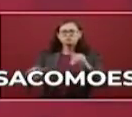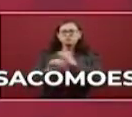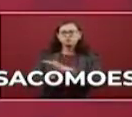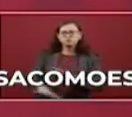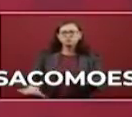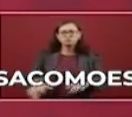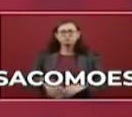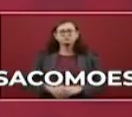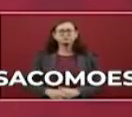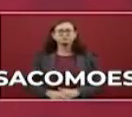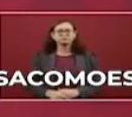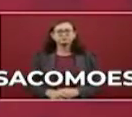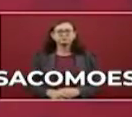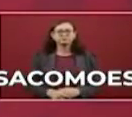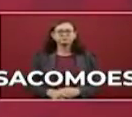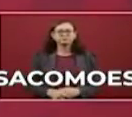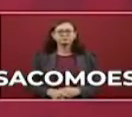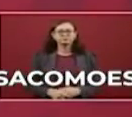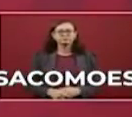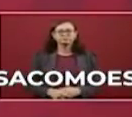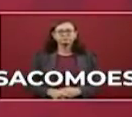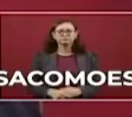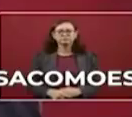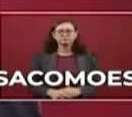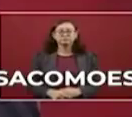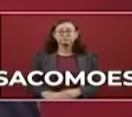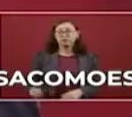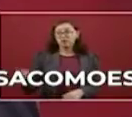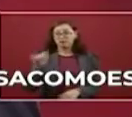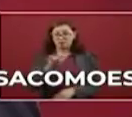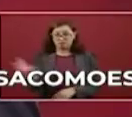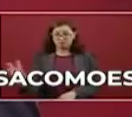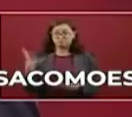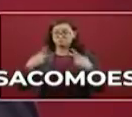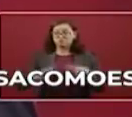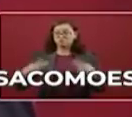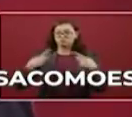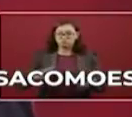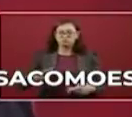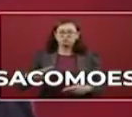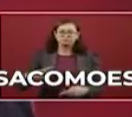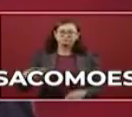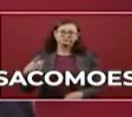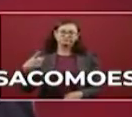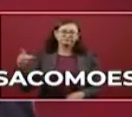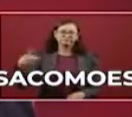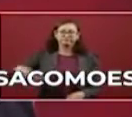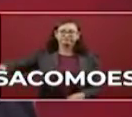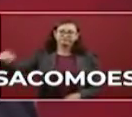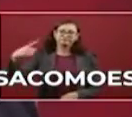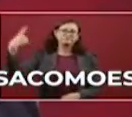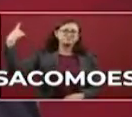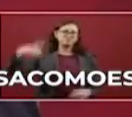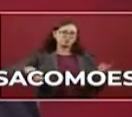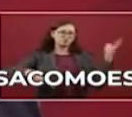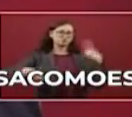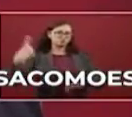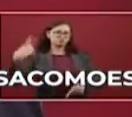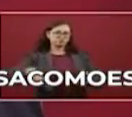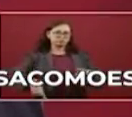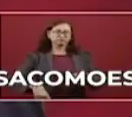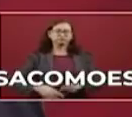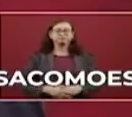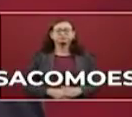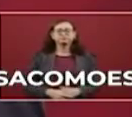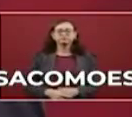contratos para premiar o para castigar a periodistas y que ellos consideran que debe darse de utilidad, hacer un estudio de a quién sirven los mensajes y